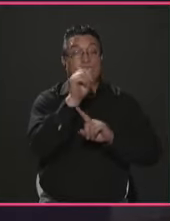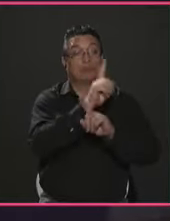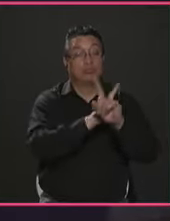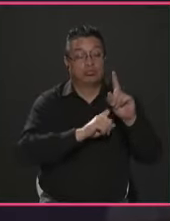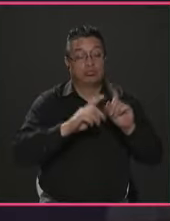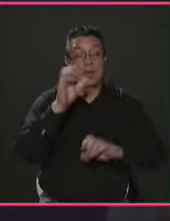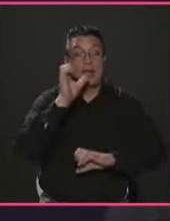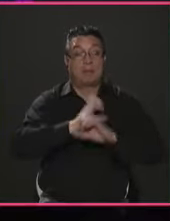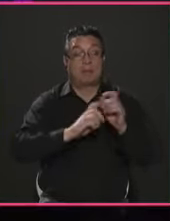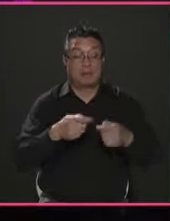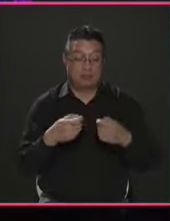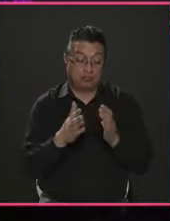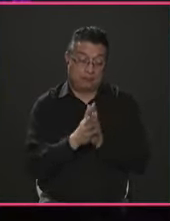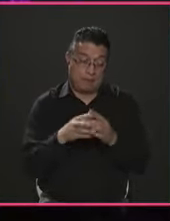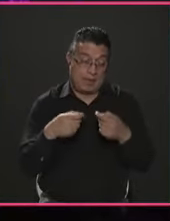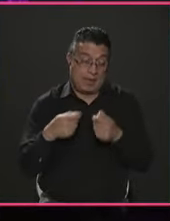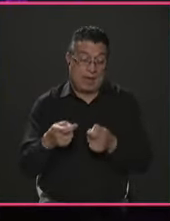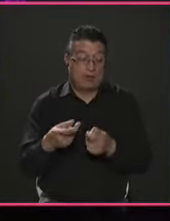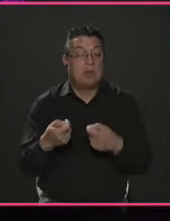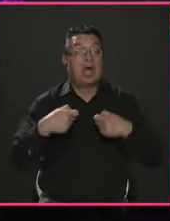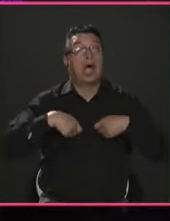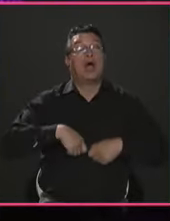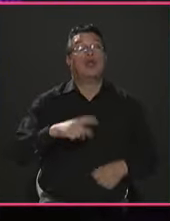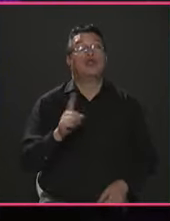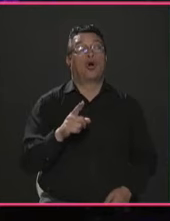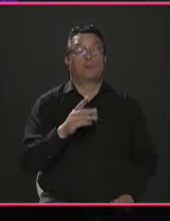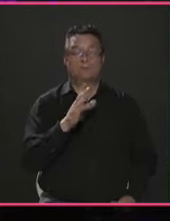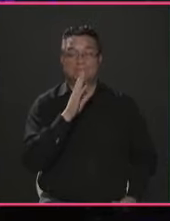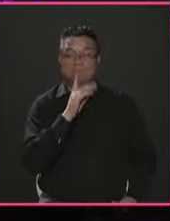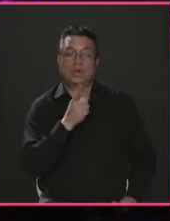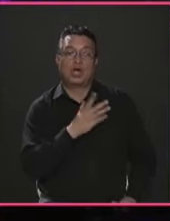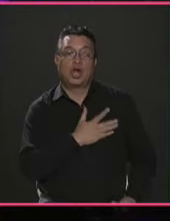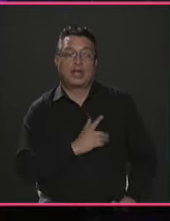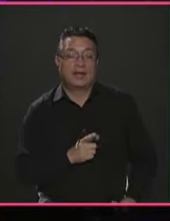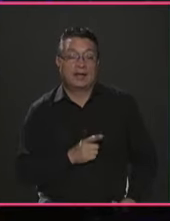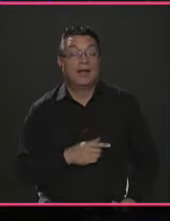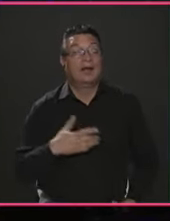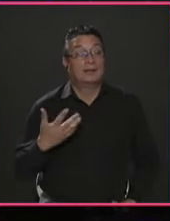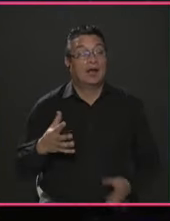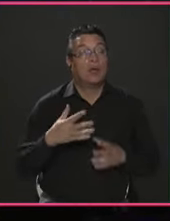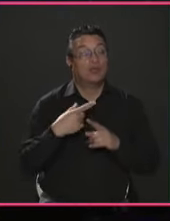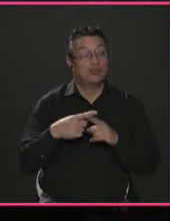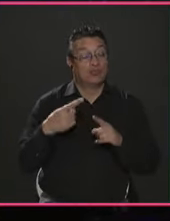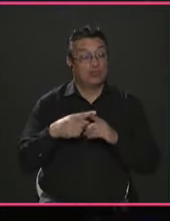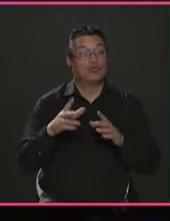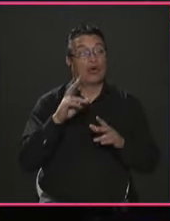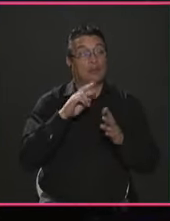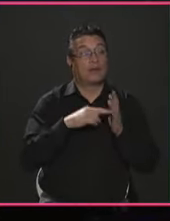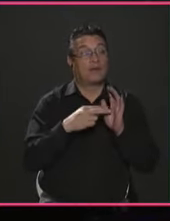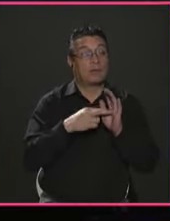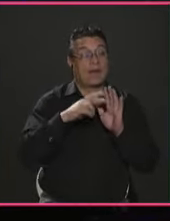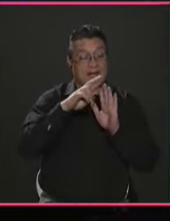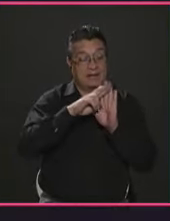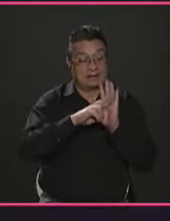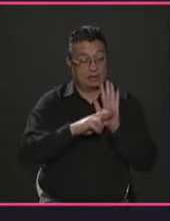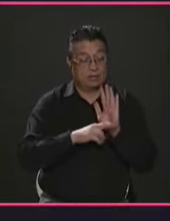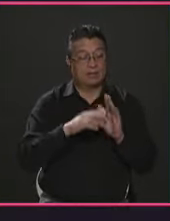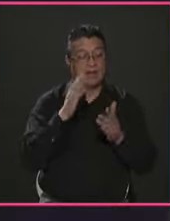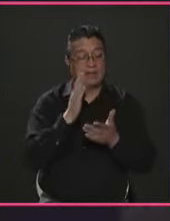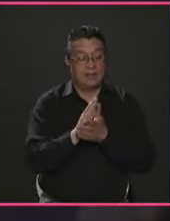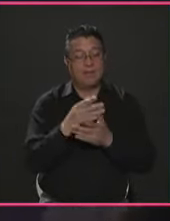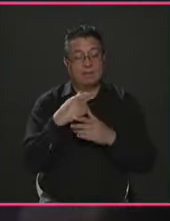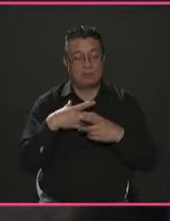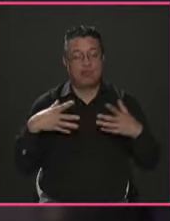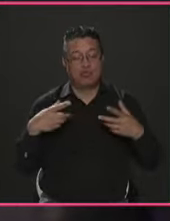una empresa que gaste dinero en algo que nos va a generar ganancias También tenemos muchos tipos de problemas regulatorios por los que tenemos que pasar que